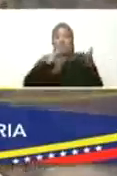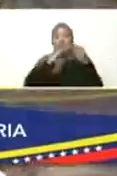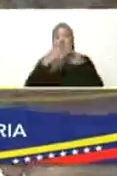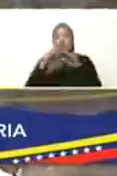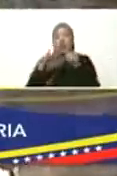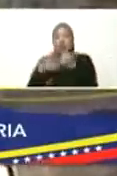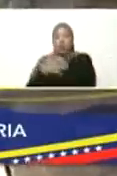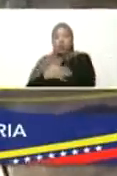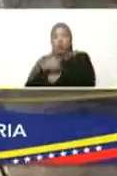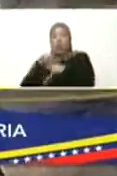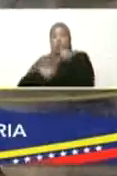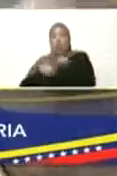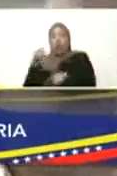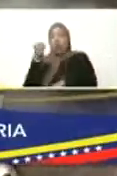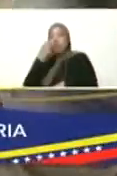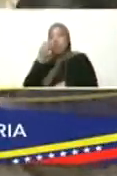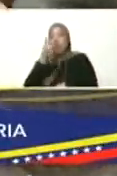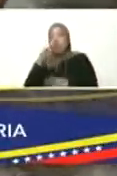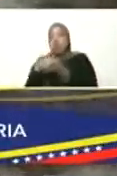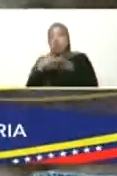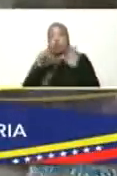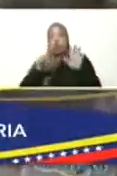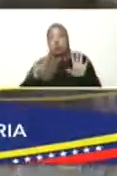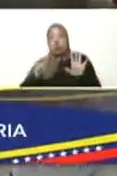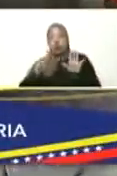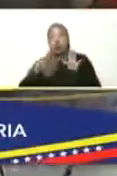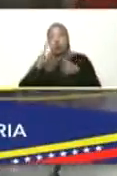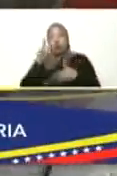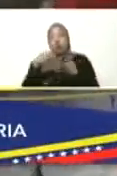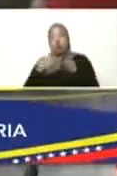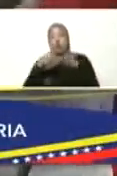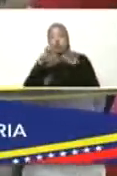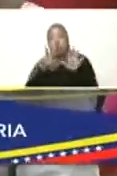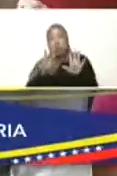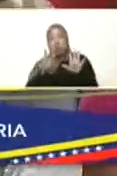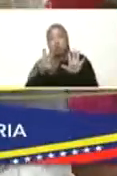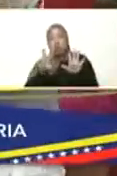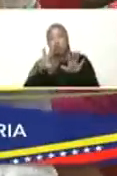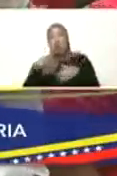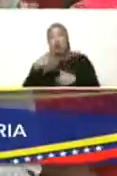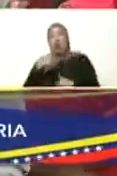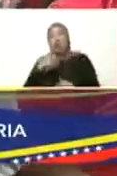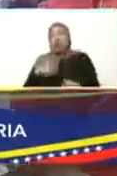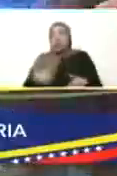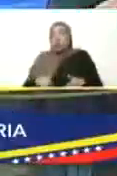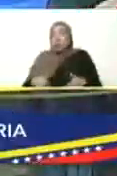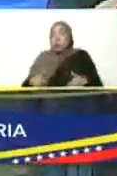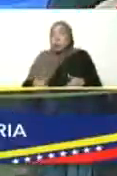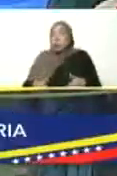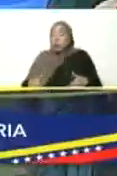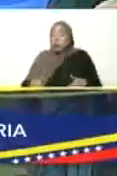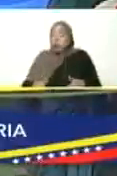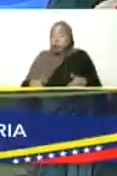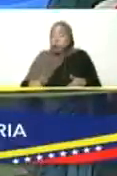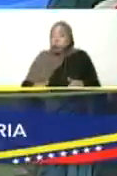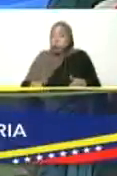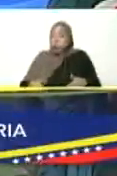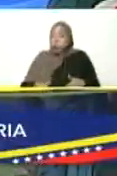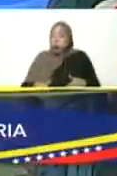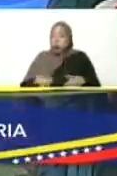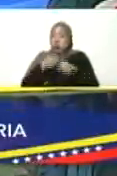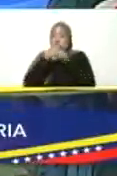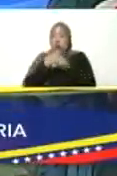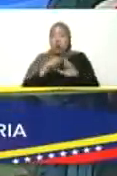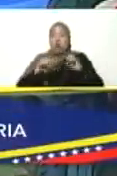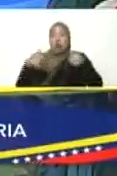Escondieron la comida completa, 2016, 2017. Y nosotros pariendo, parimos, parimos, parimos, y nacieron